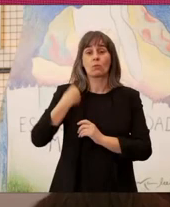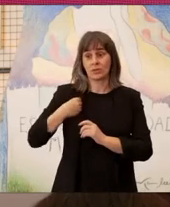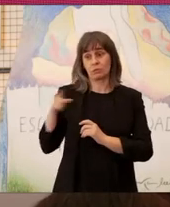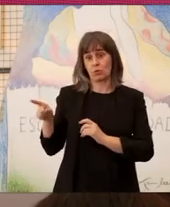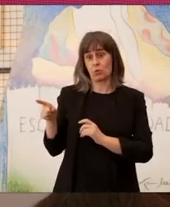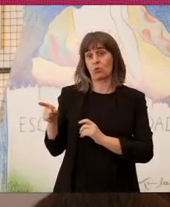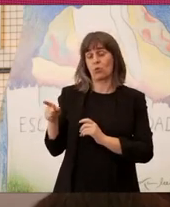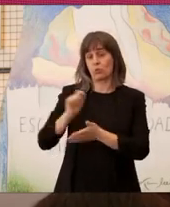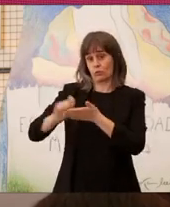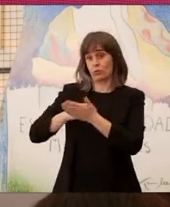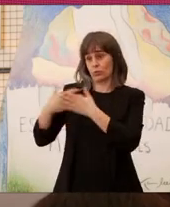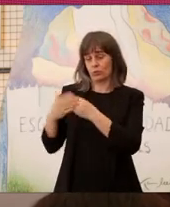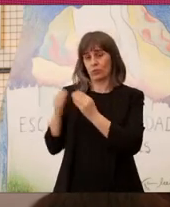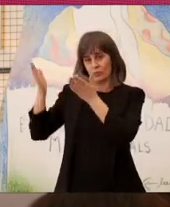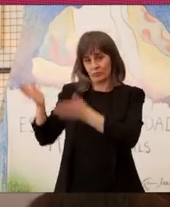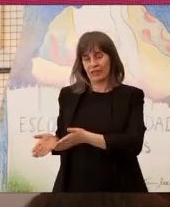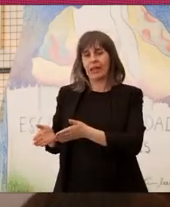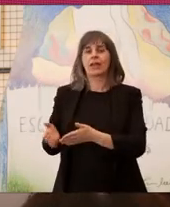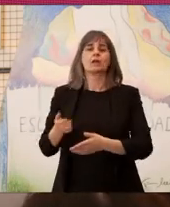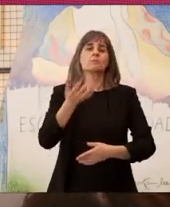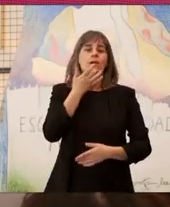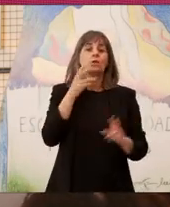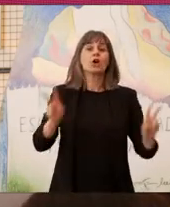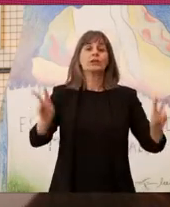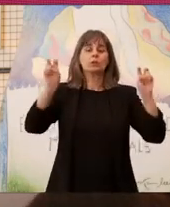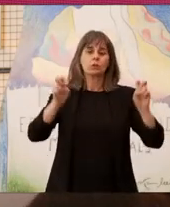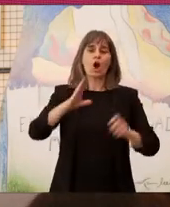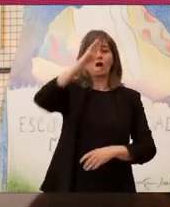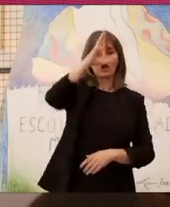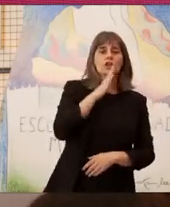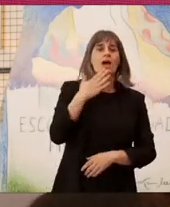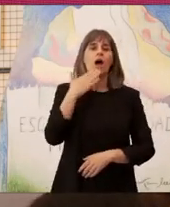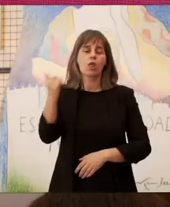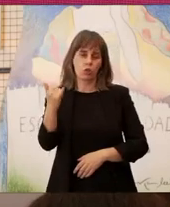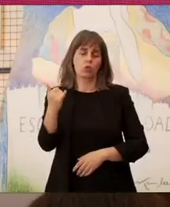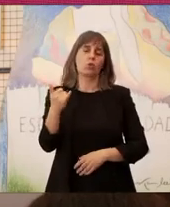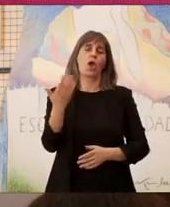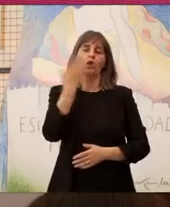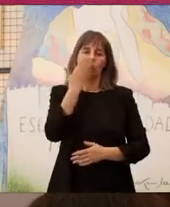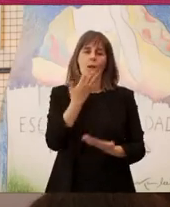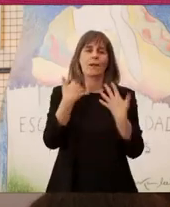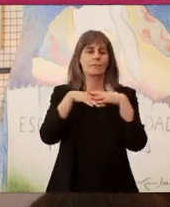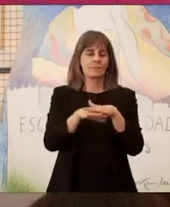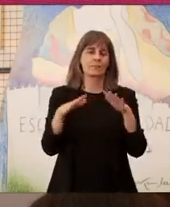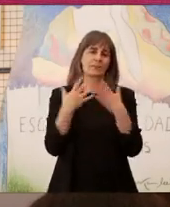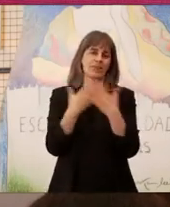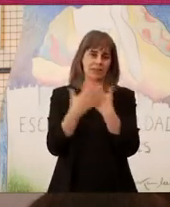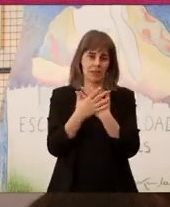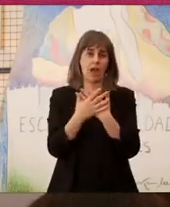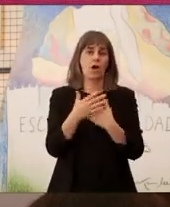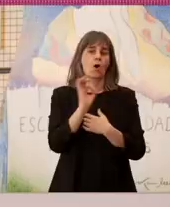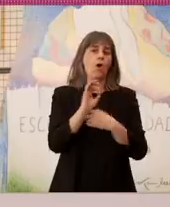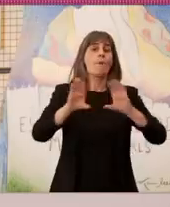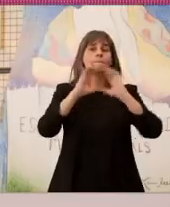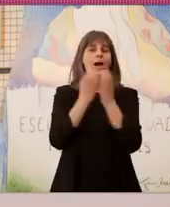lo dice todo Rosa y azul la transmisión de los géneros de la escuela mixta balones fuera o forjar un hombre modelar